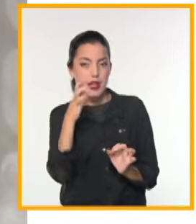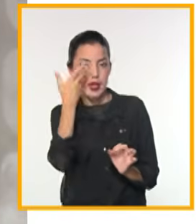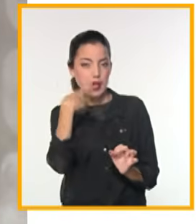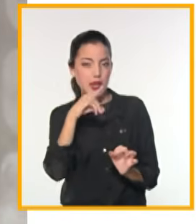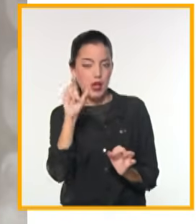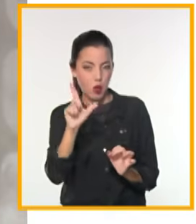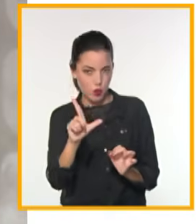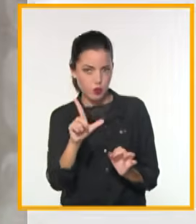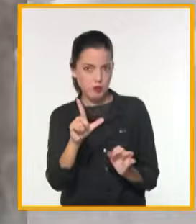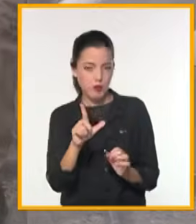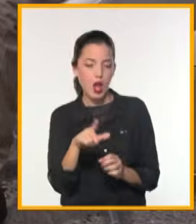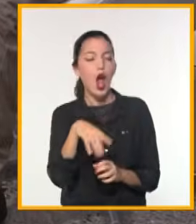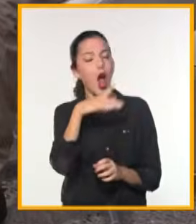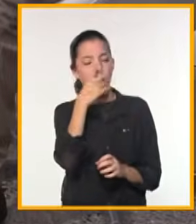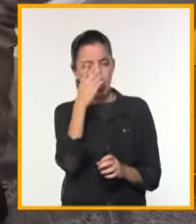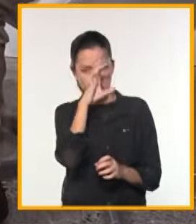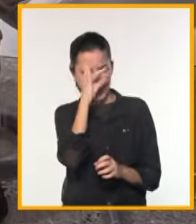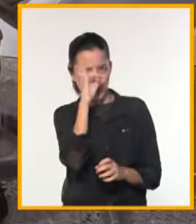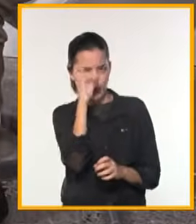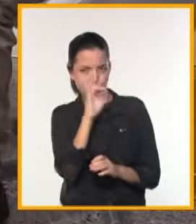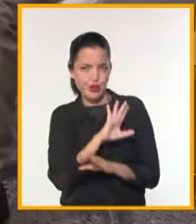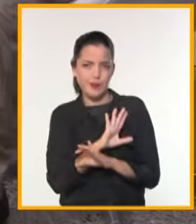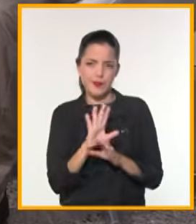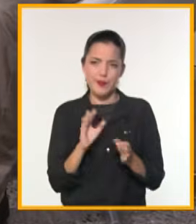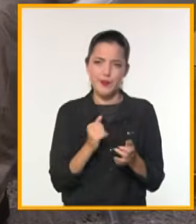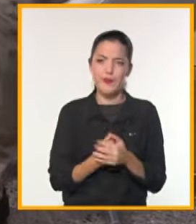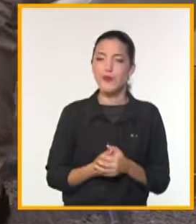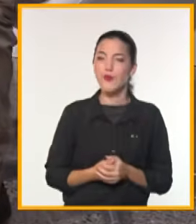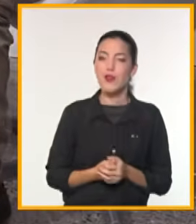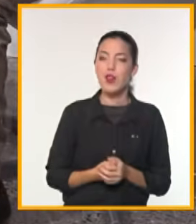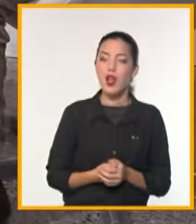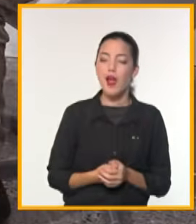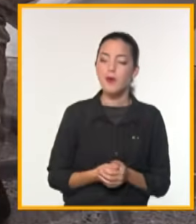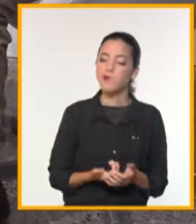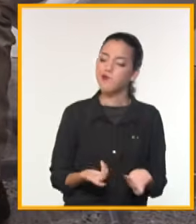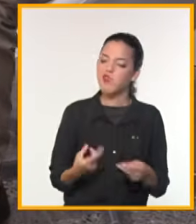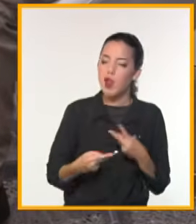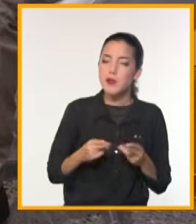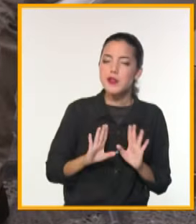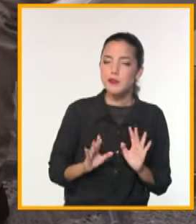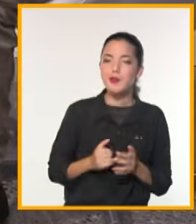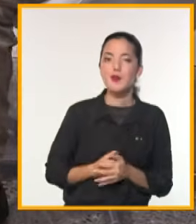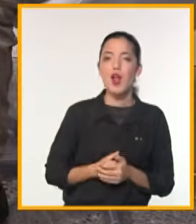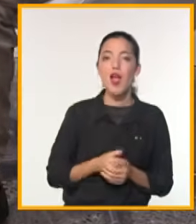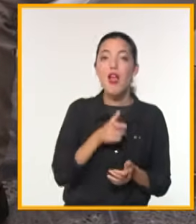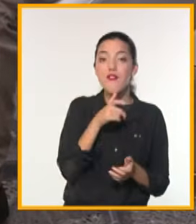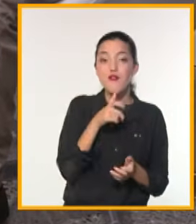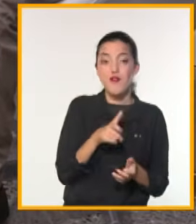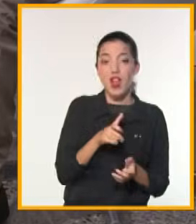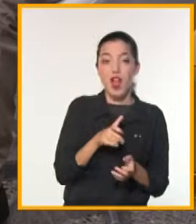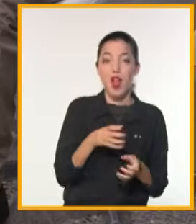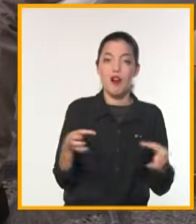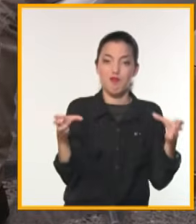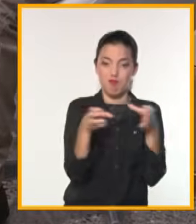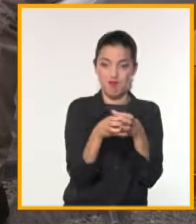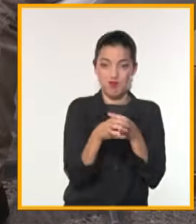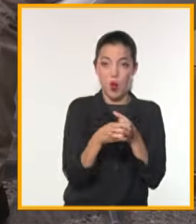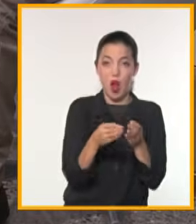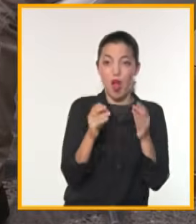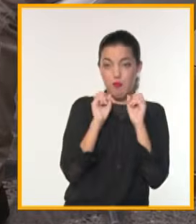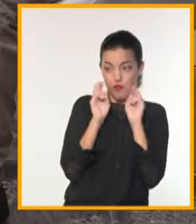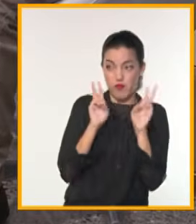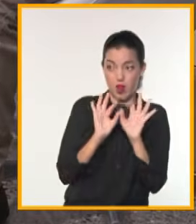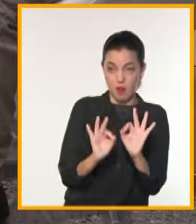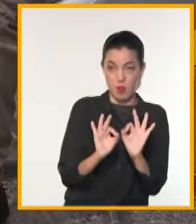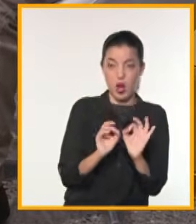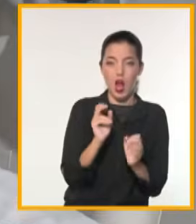él- Fidelito. ¿Qué sucedía? Que Fidel fue al albergue nuestro en 2 oportunidades, y aquello se llenaba de